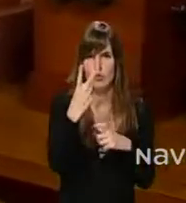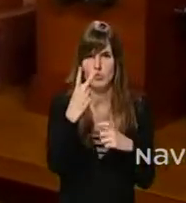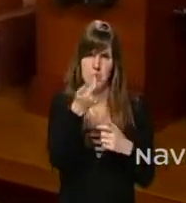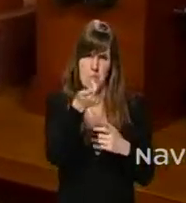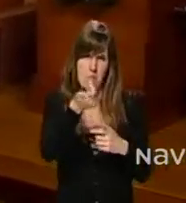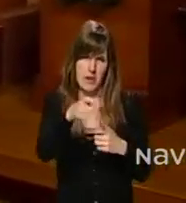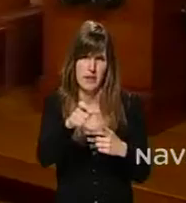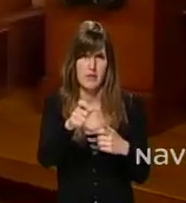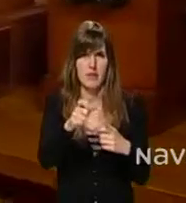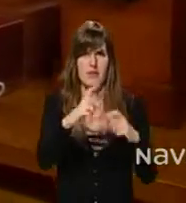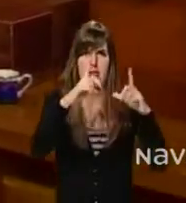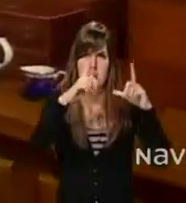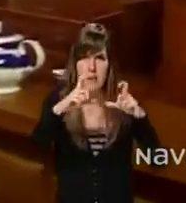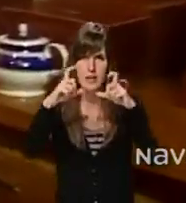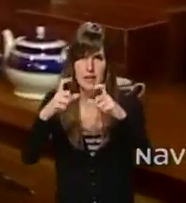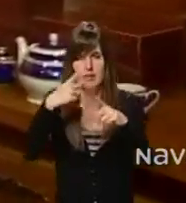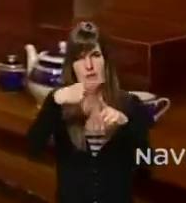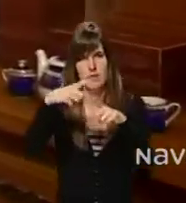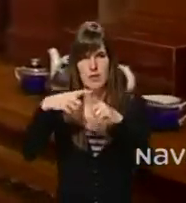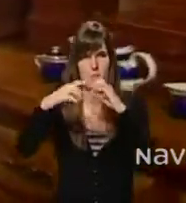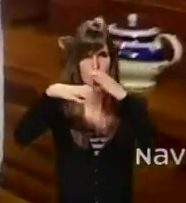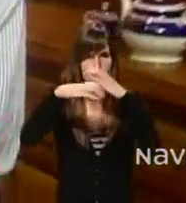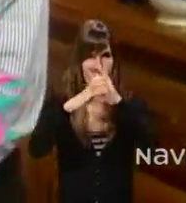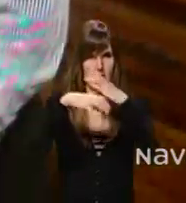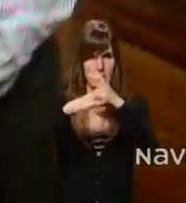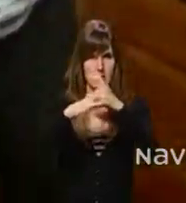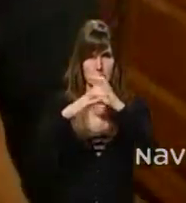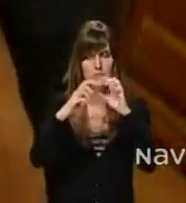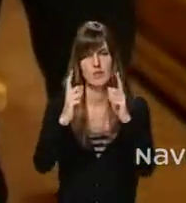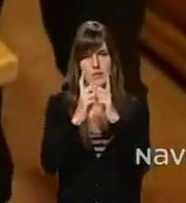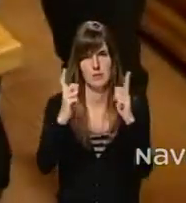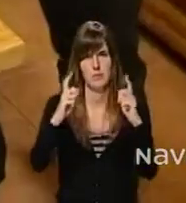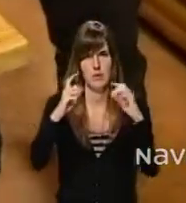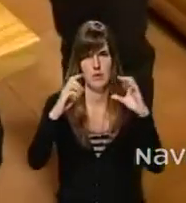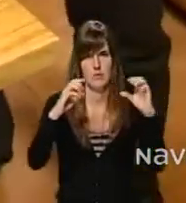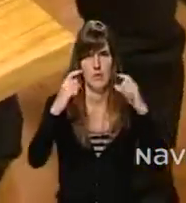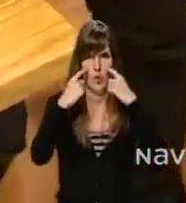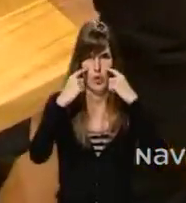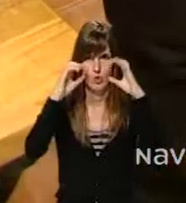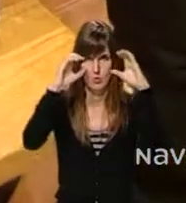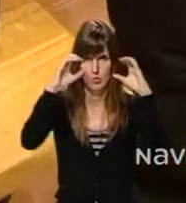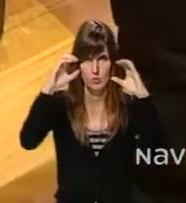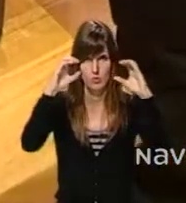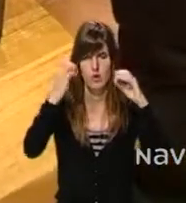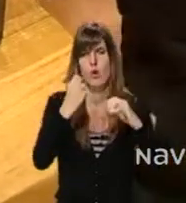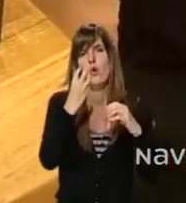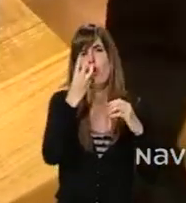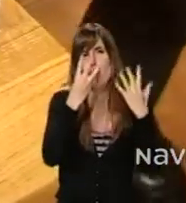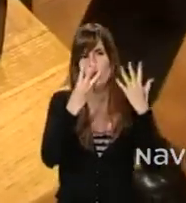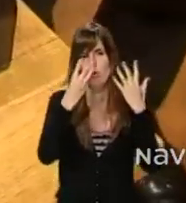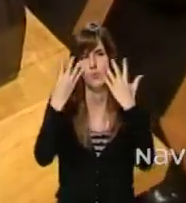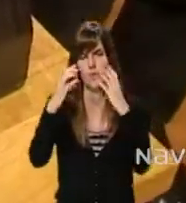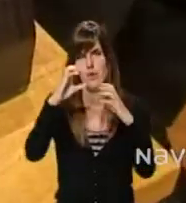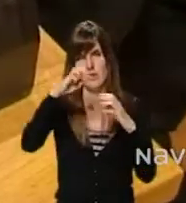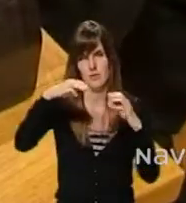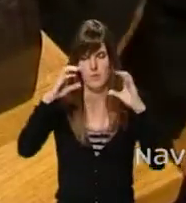iguales, pero sacadas con máquinas, cuyos objetivos están separados exactamente a la distancia de los ojos, ¿no? Unos 8 o 9 centímetros. Esto